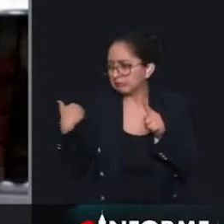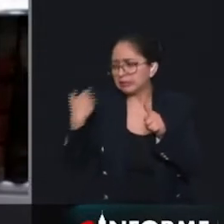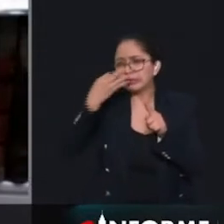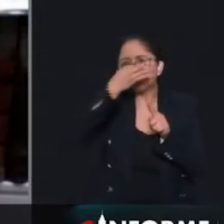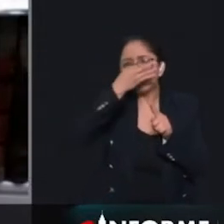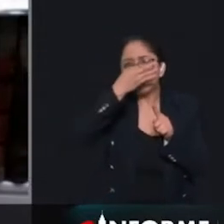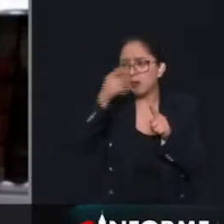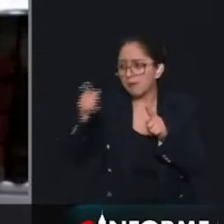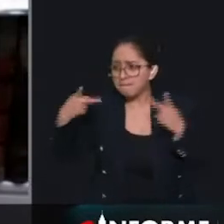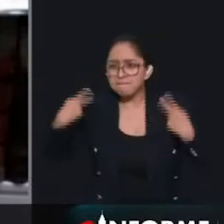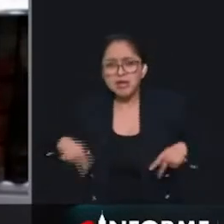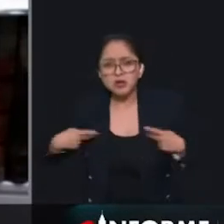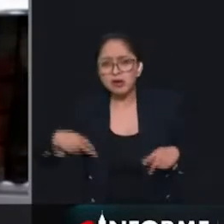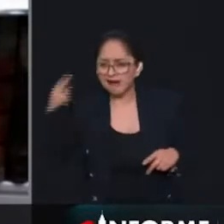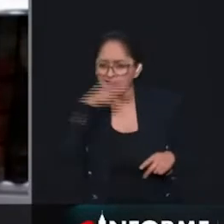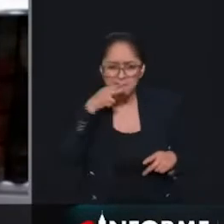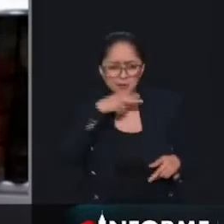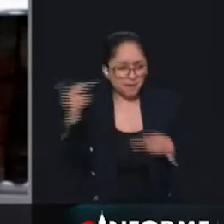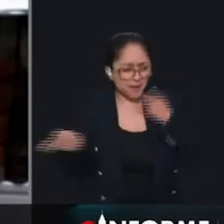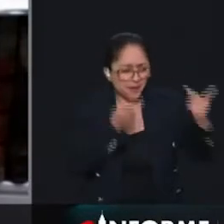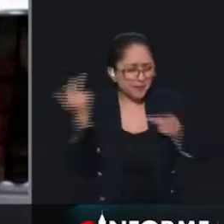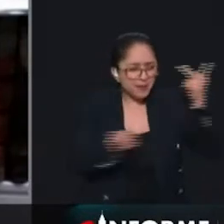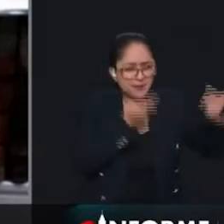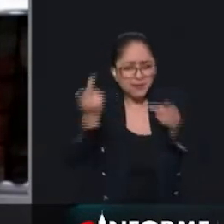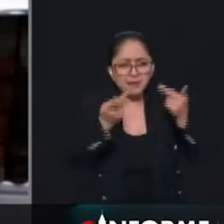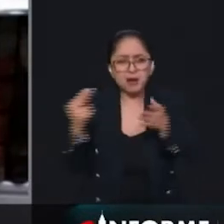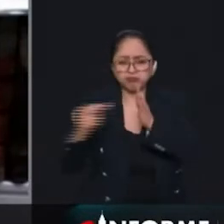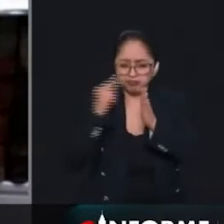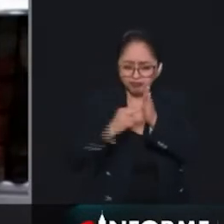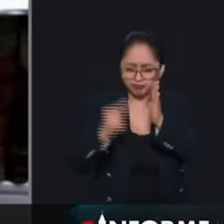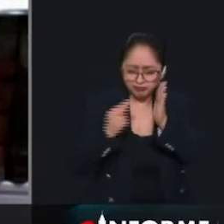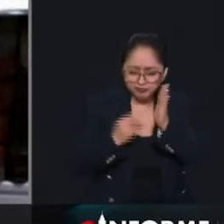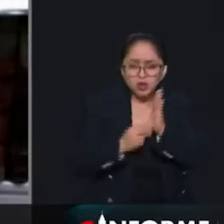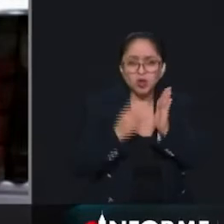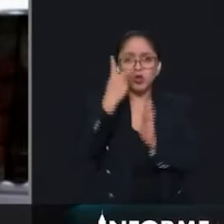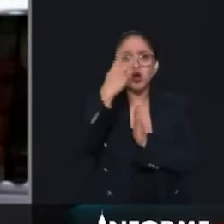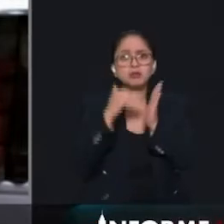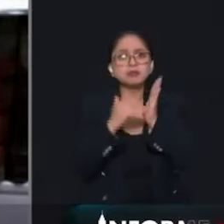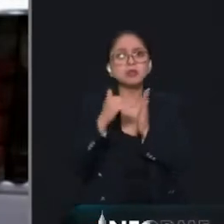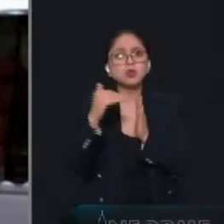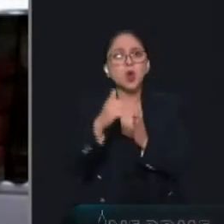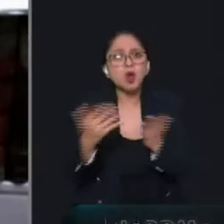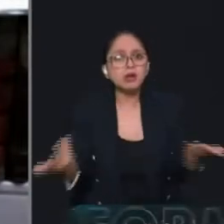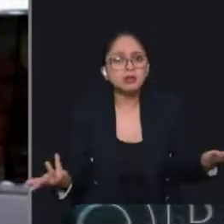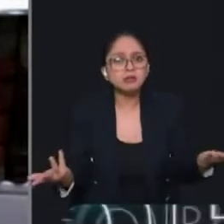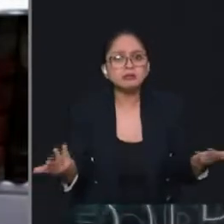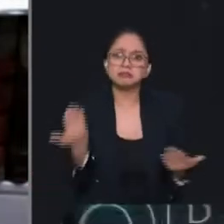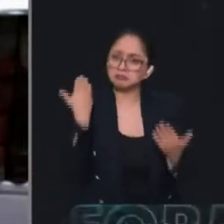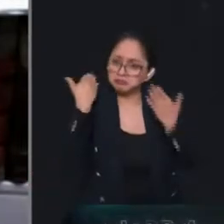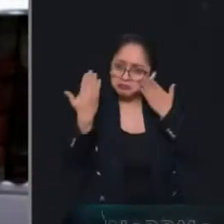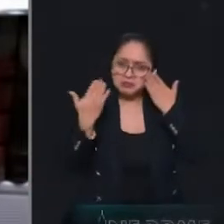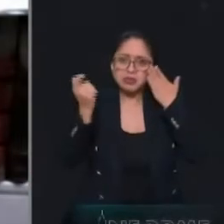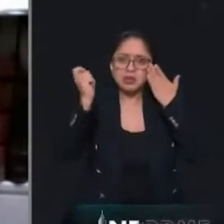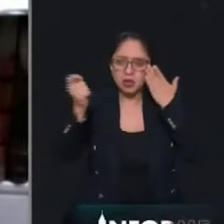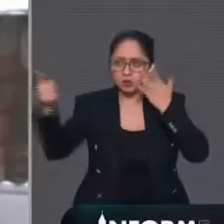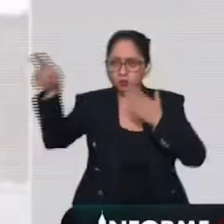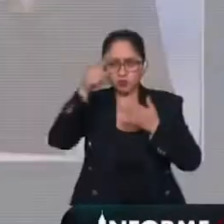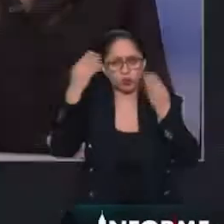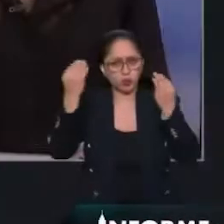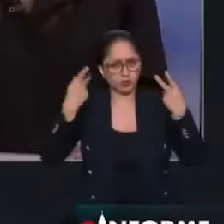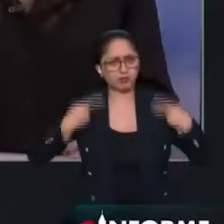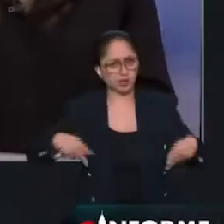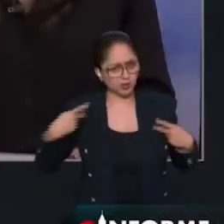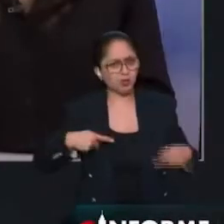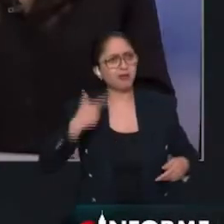y los organizadores de la consulta juntaron más de 2 millones de firmas. Así es. Entonces, esto quiere decir que es una demanda sentida por la